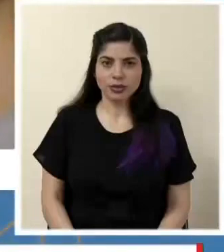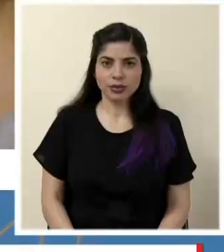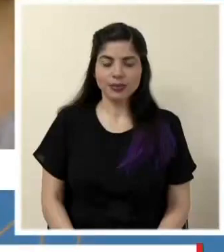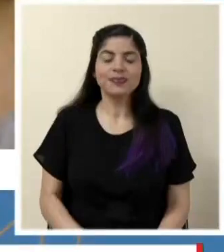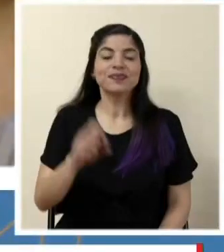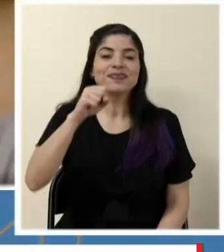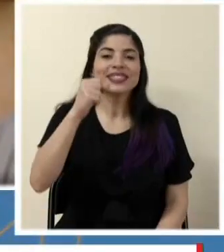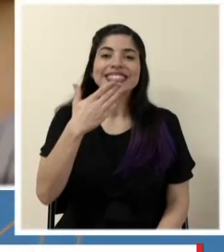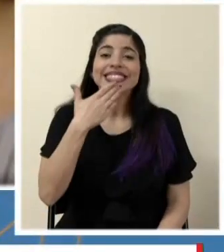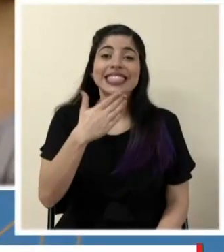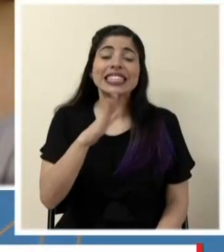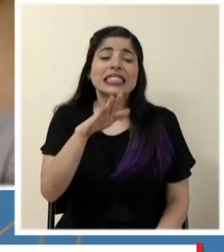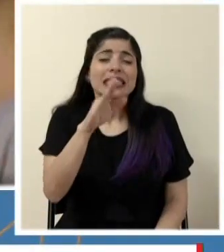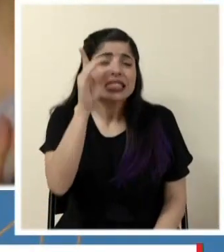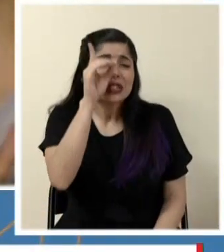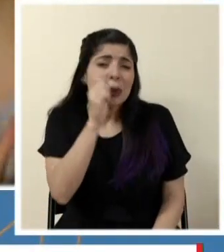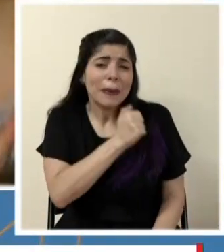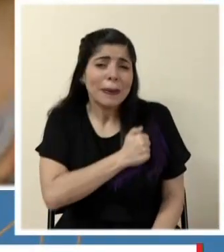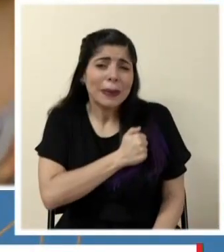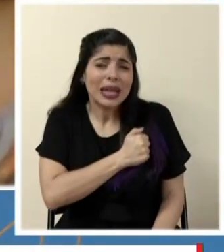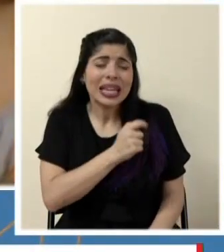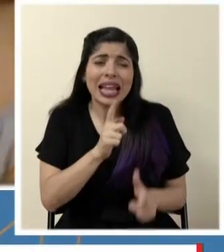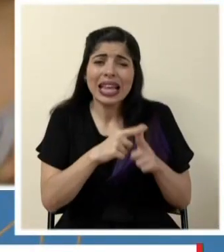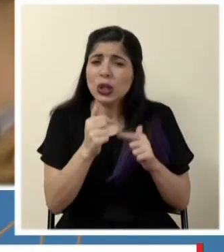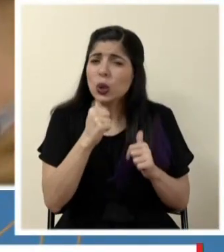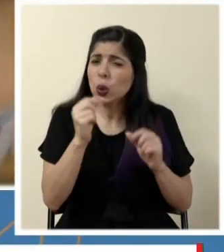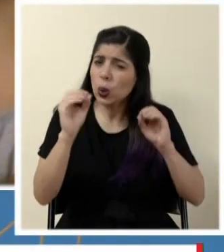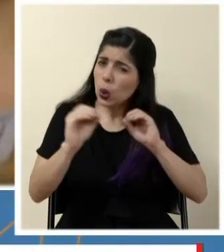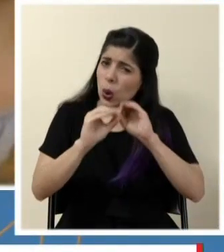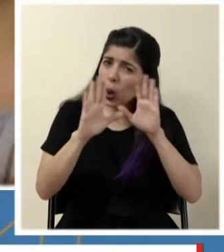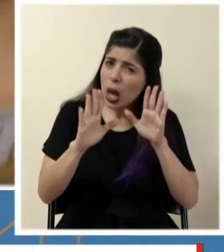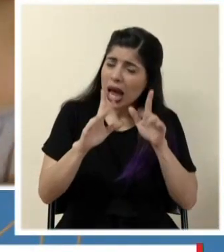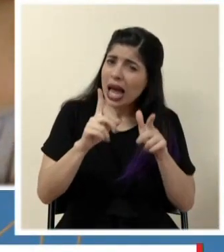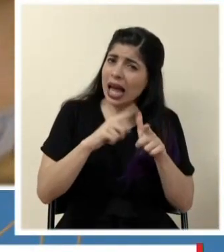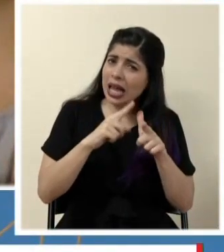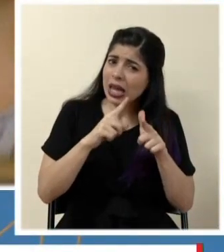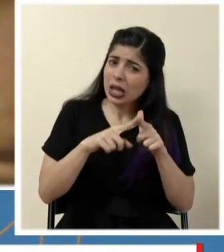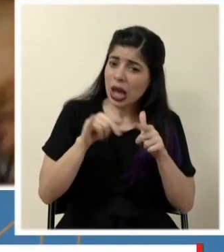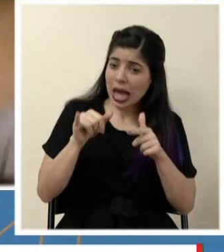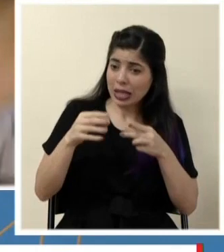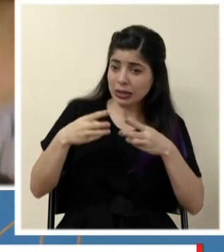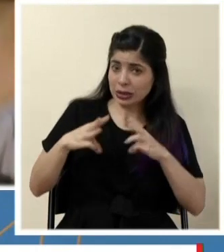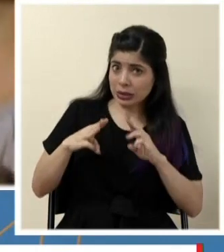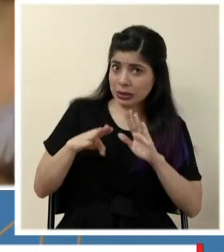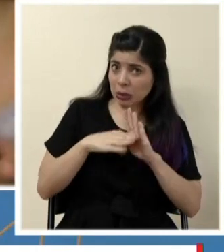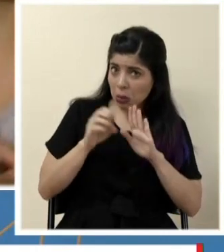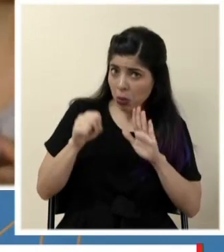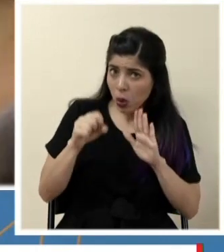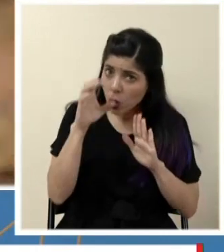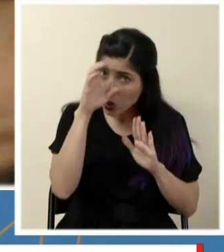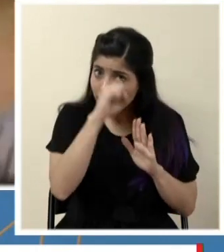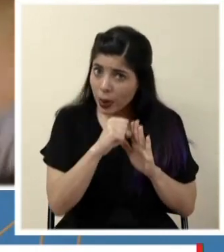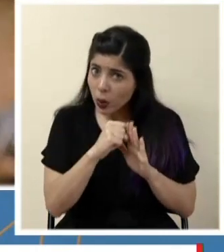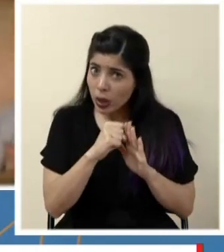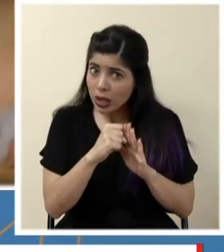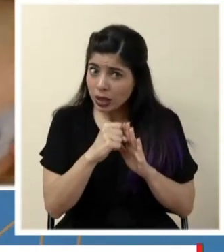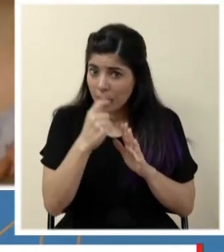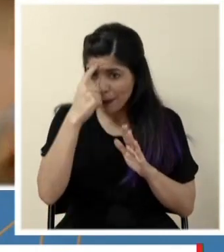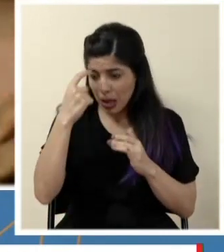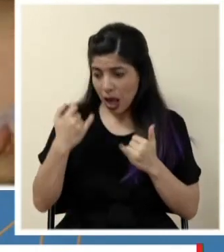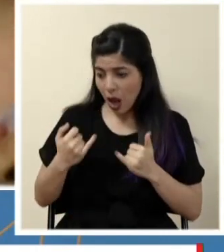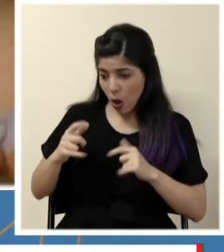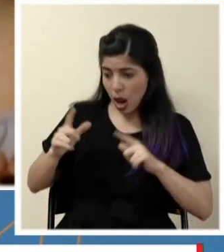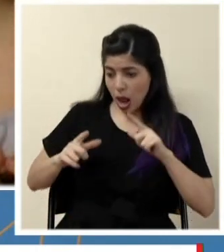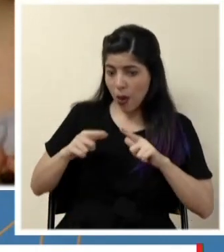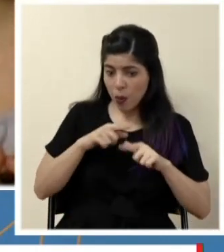Sí, gracias. Don Daniel, perdón, es que entonces no me quedó claro si entonces esta medida se podría considerar para apoyar a las pruebas